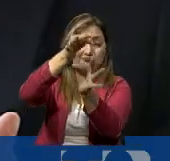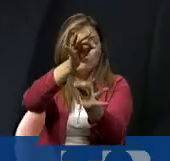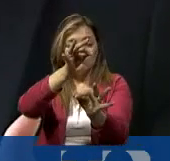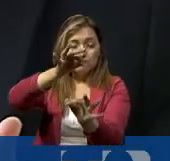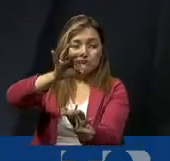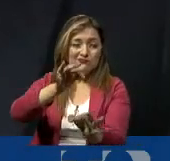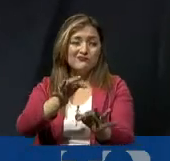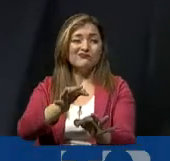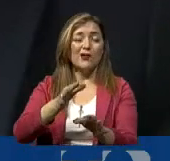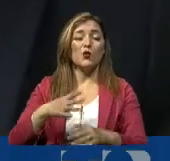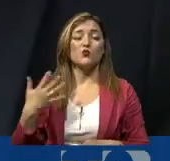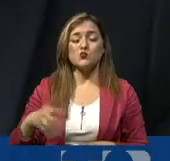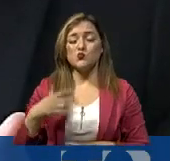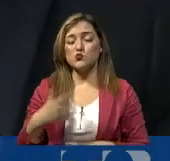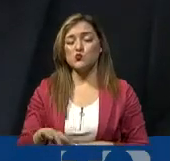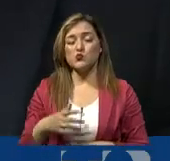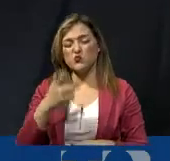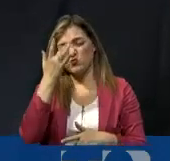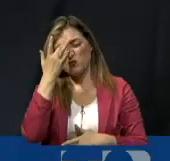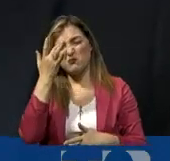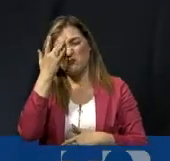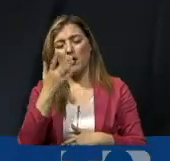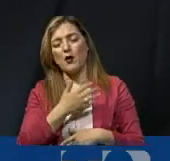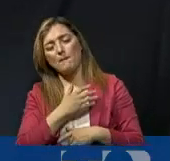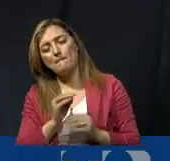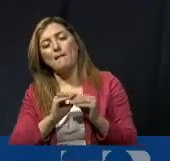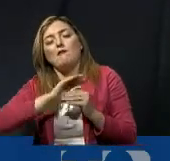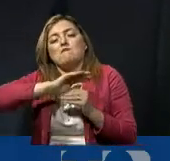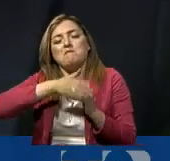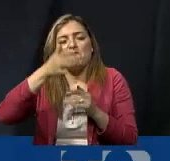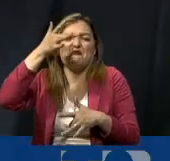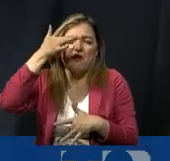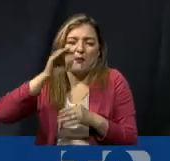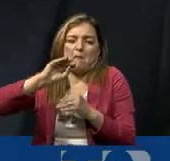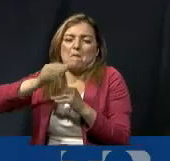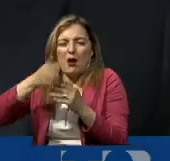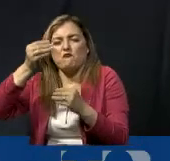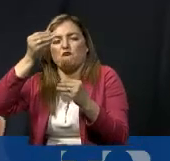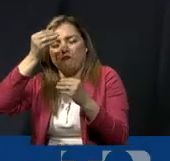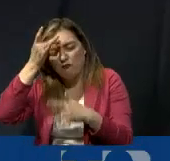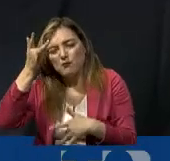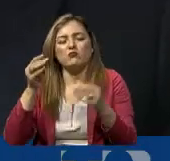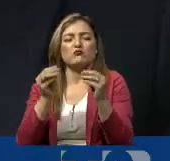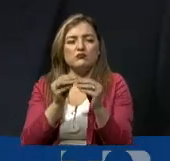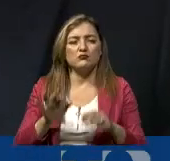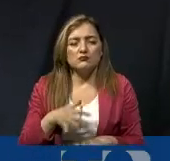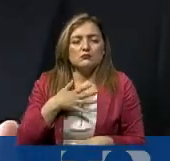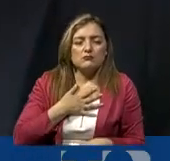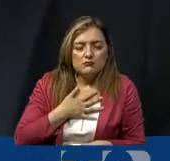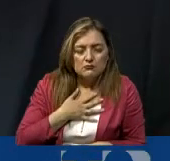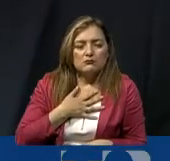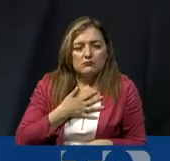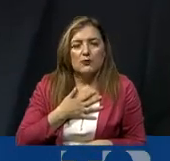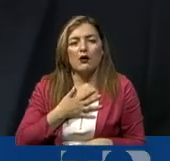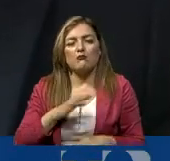por el estado de la enfermedad generan otras complicaciones y el tema de estas infecciones respiratorias o de